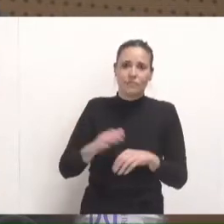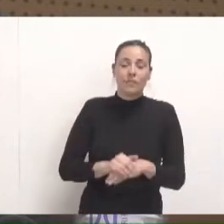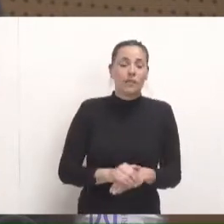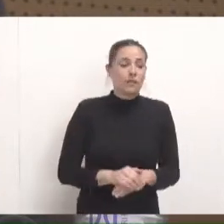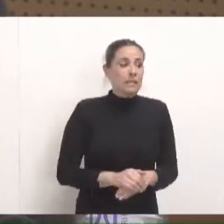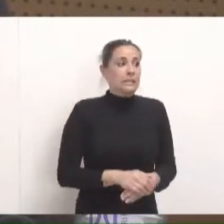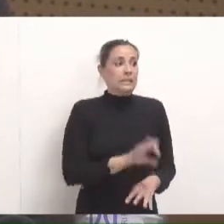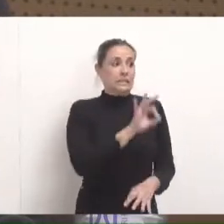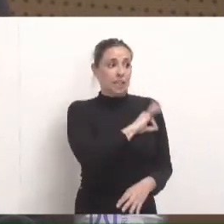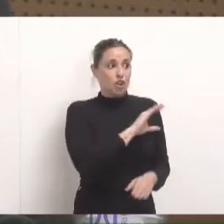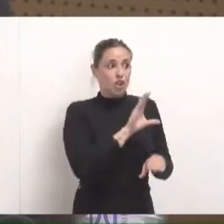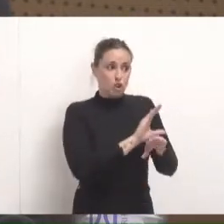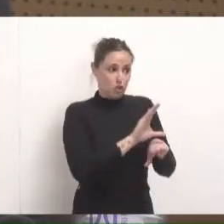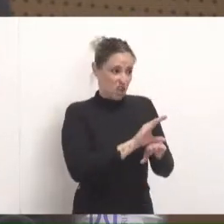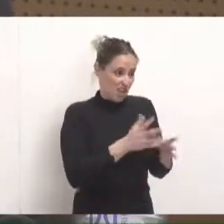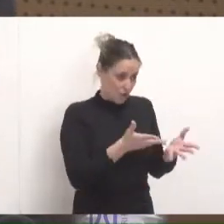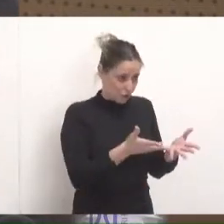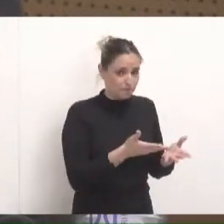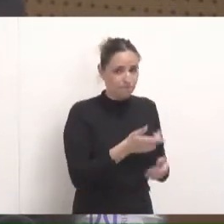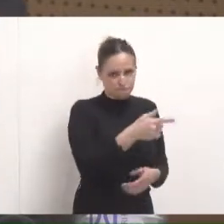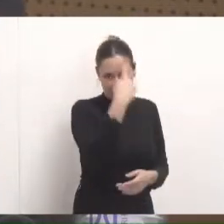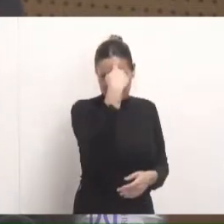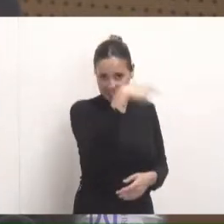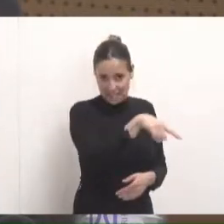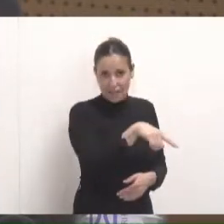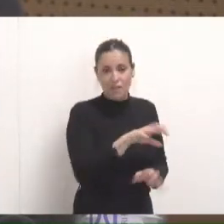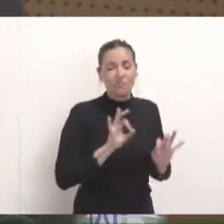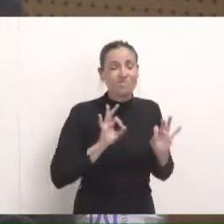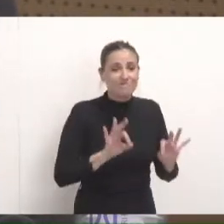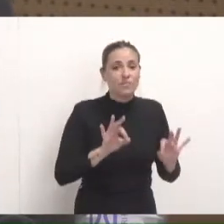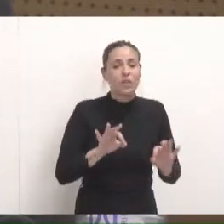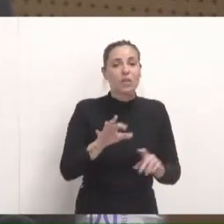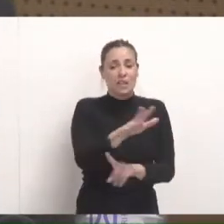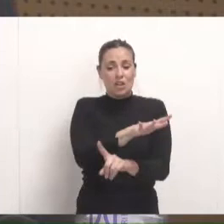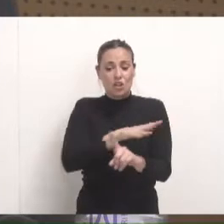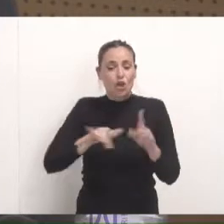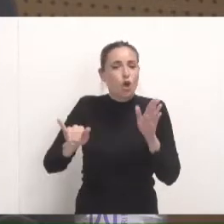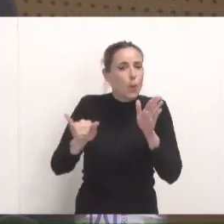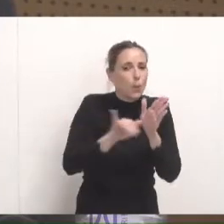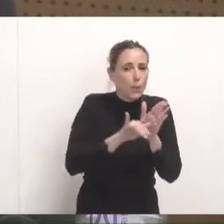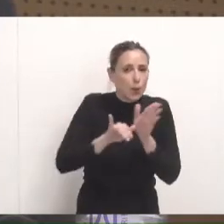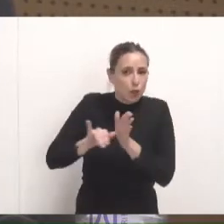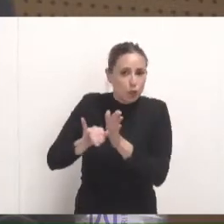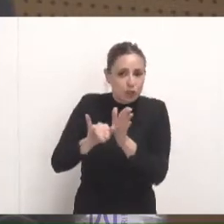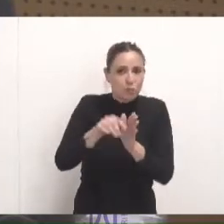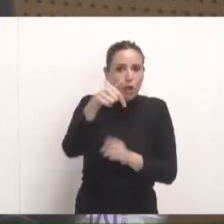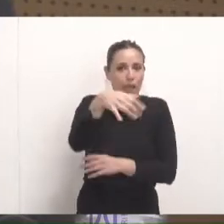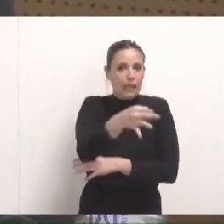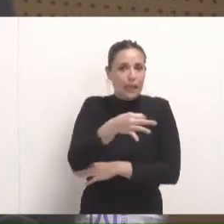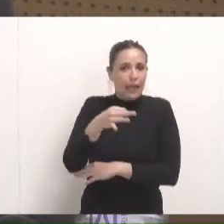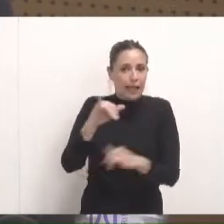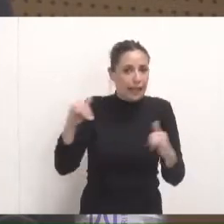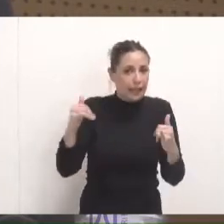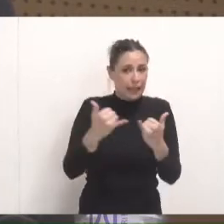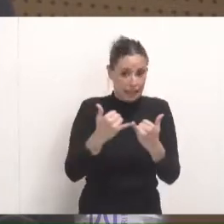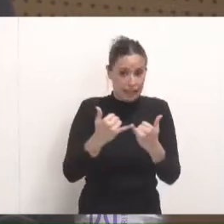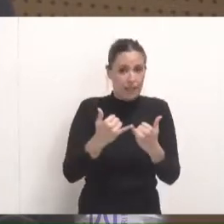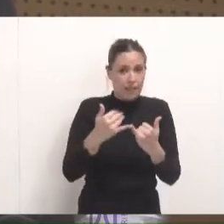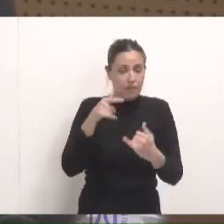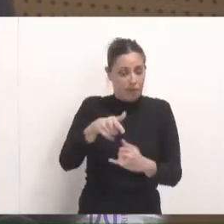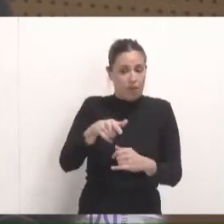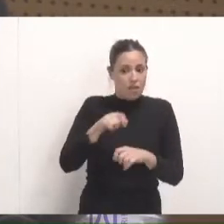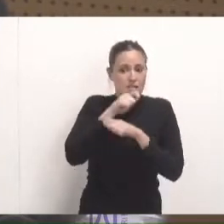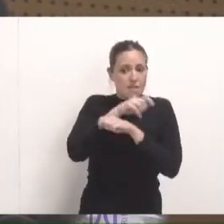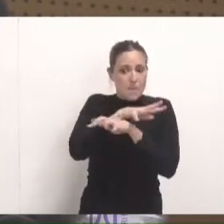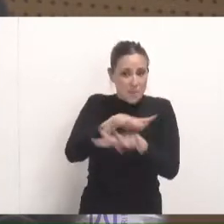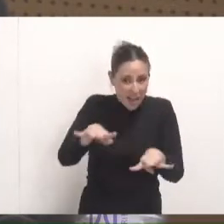consejero, como usted sabe, justamente en el entorno próximo del foco donde han aparecido en la isla de Tenerife esta grave plaga,